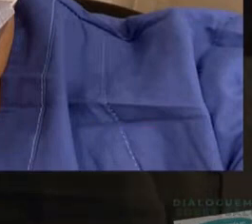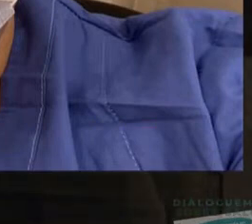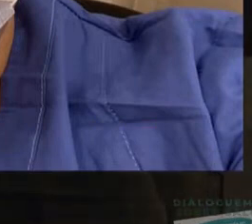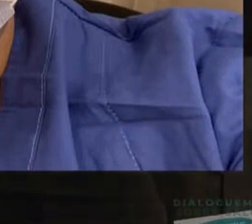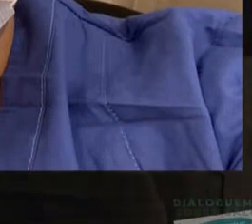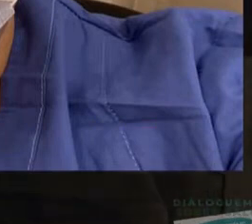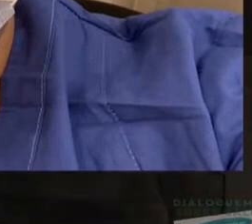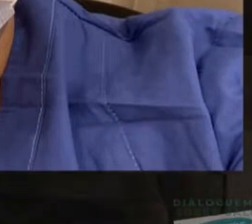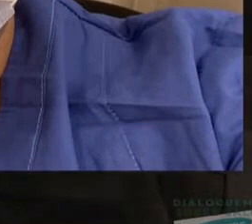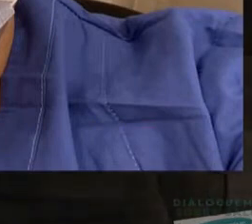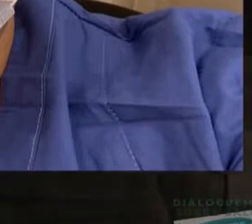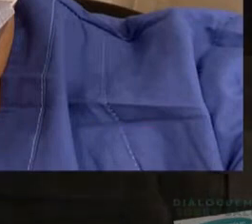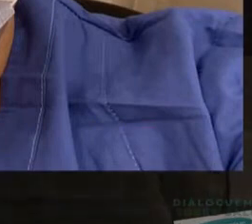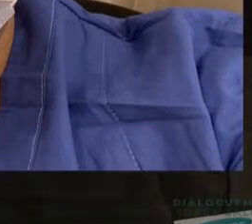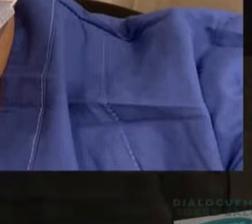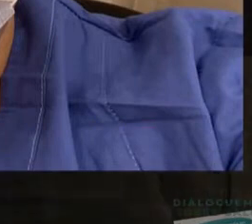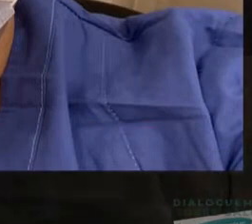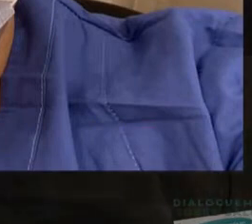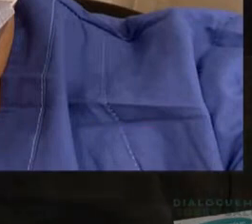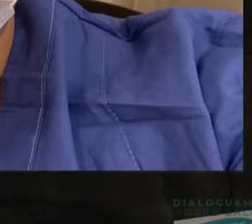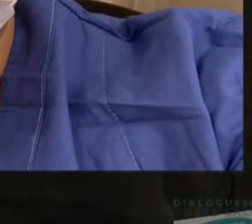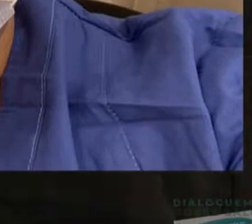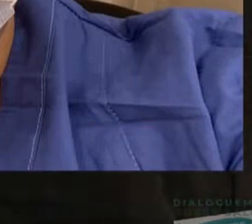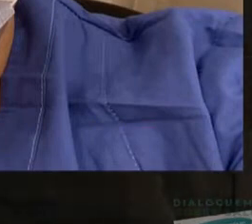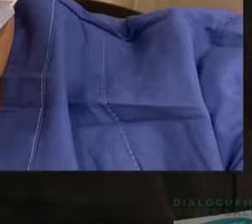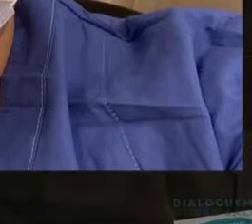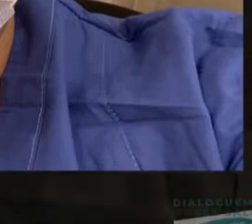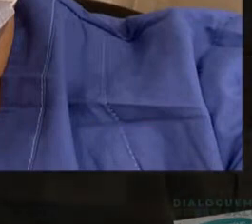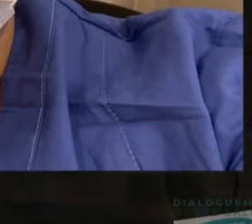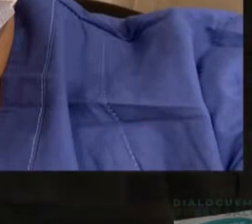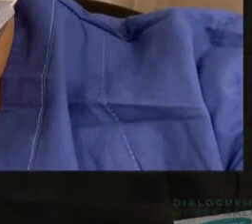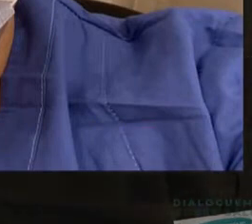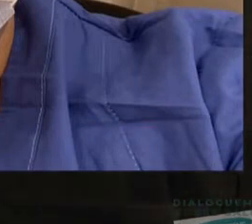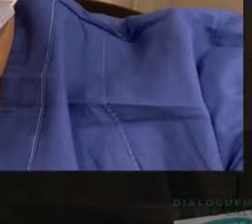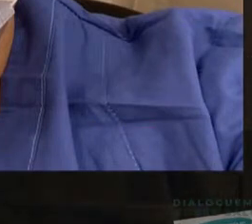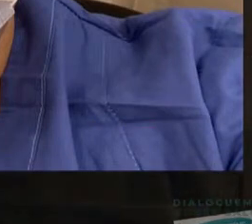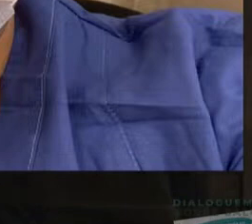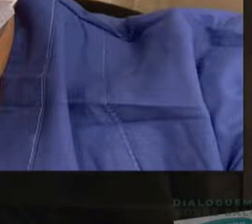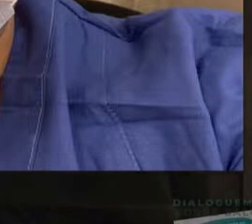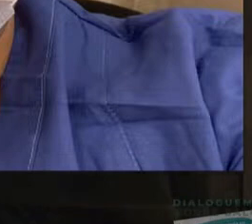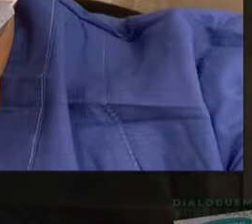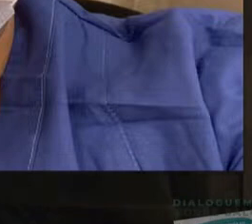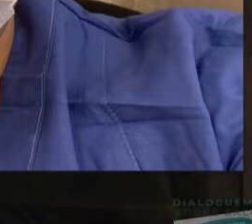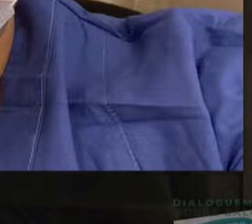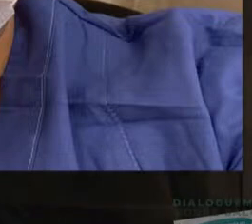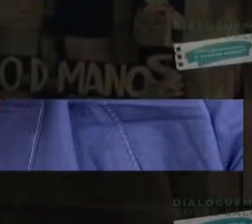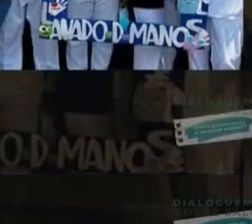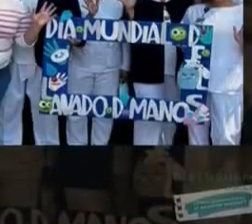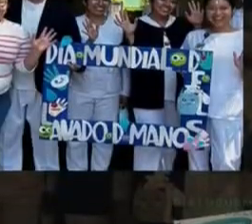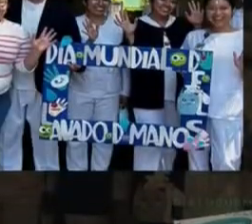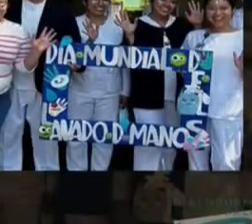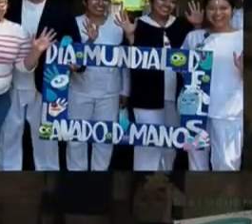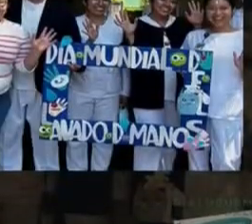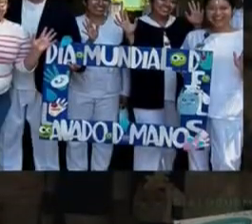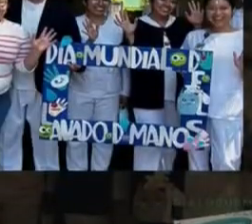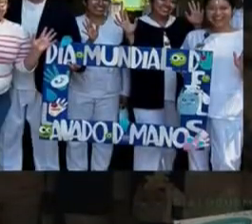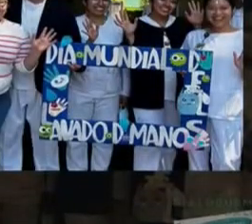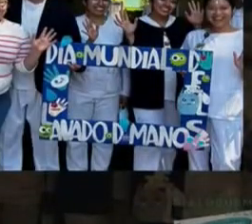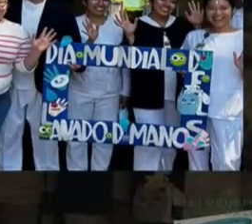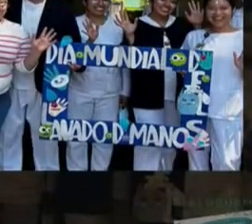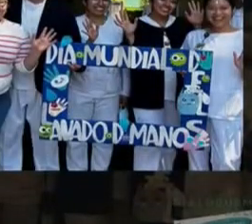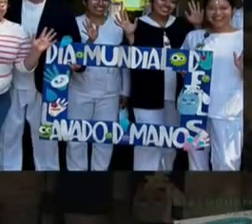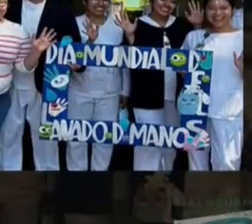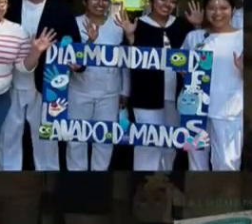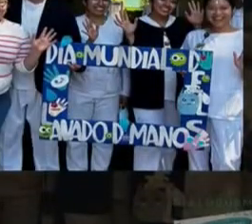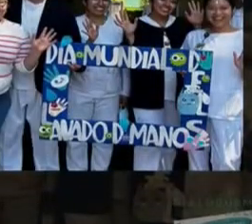científicos sobre temas relacionados a los trastornos de conducta alimentaria y trastorno límite de personalidad. Es integrante de la